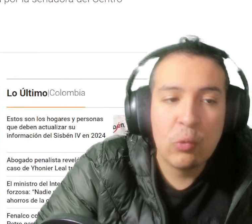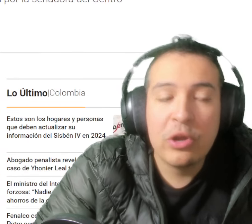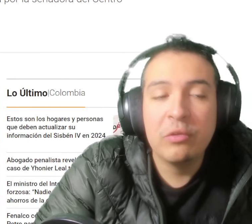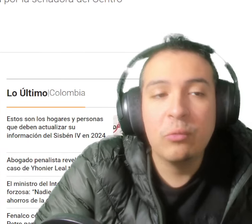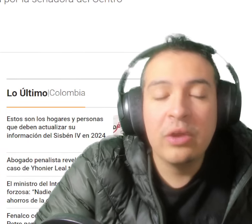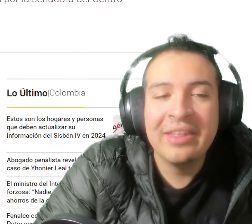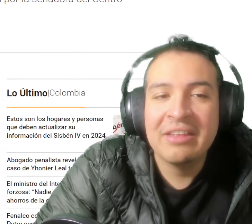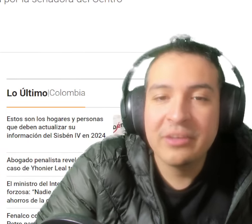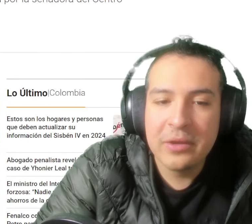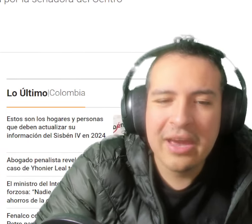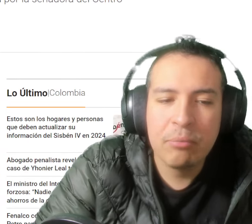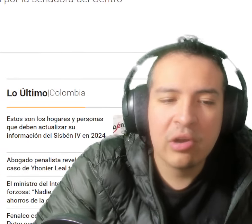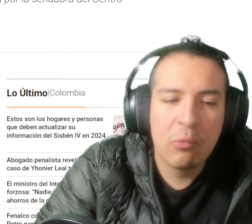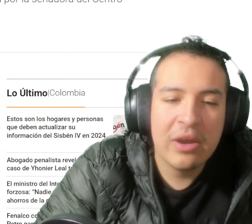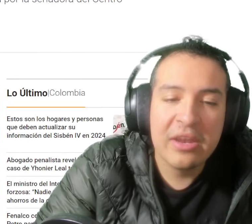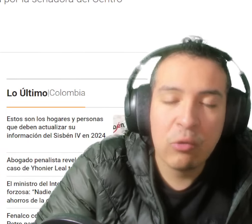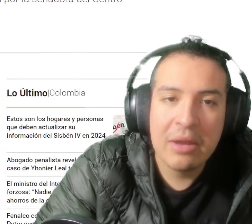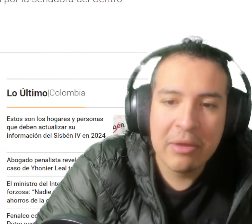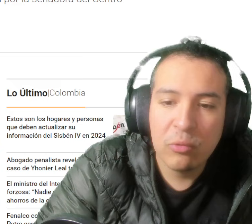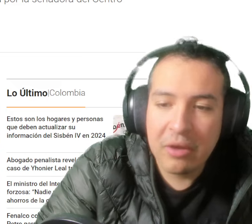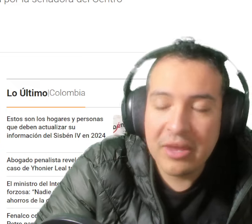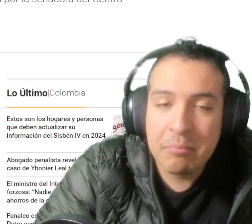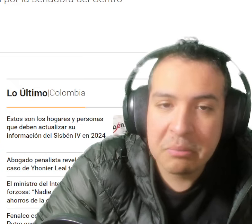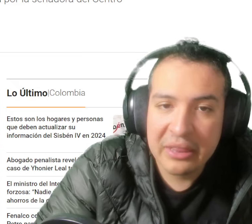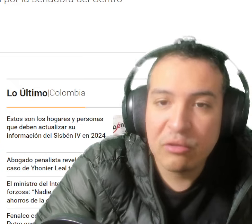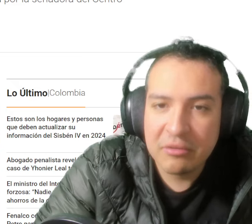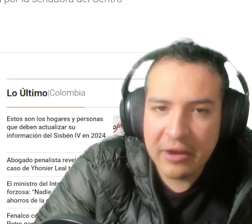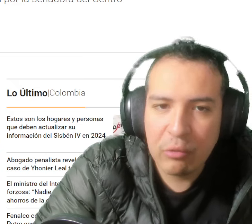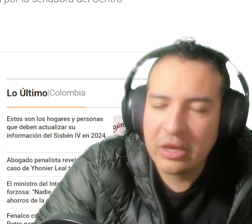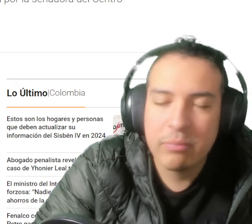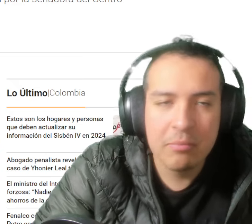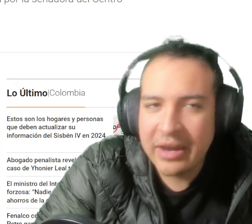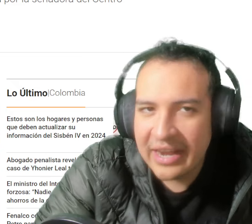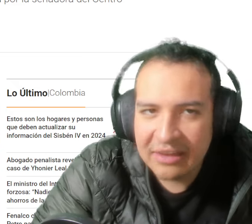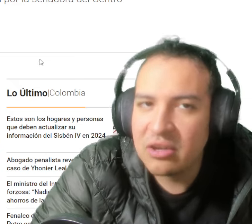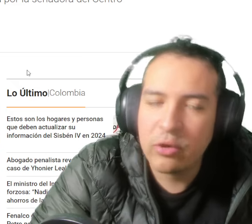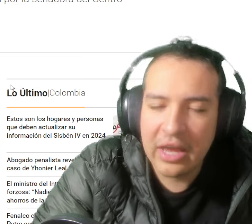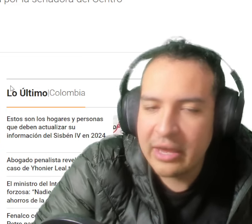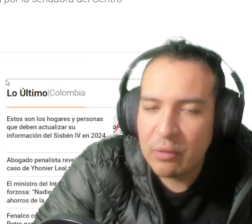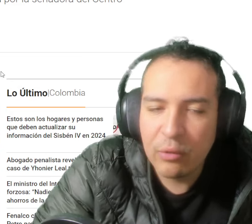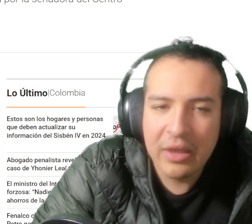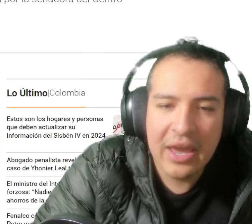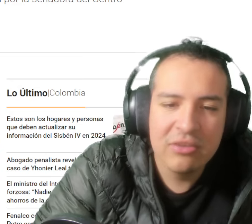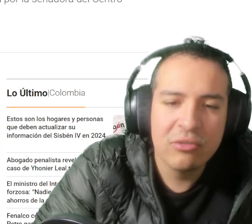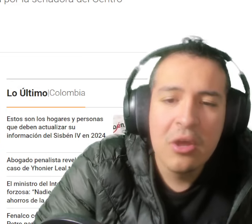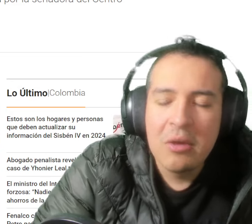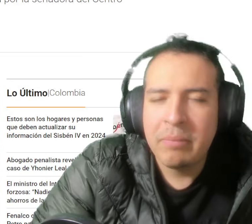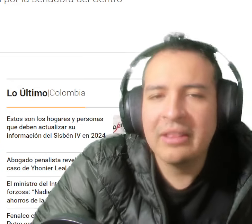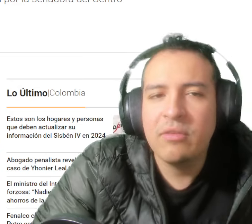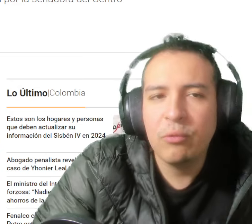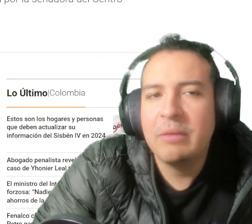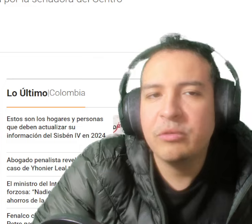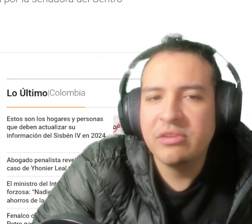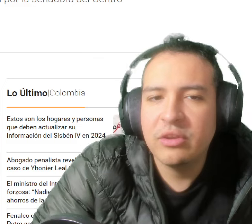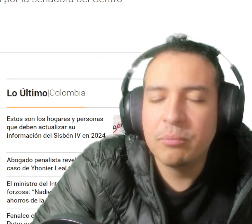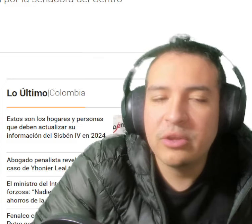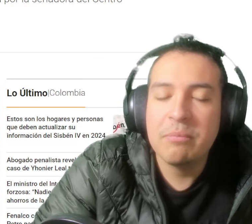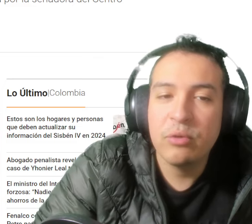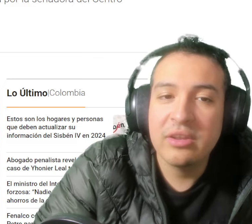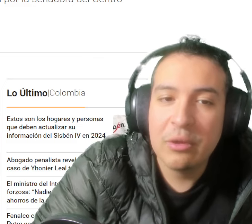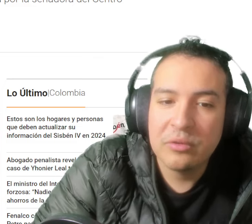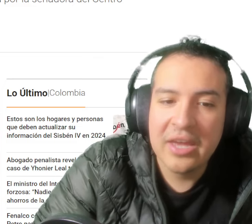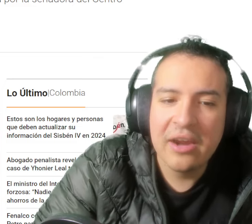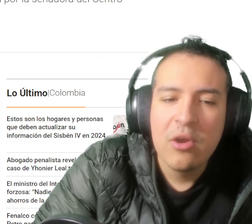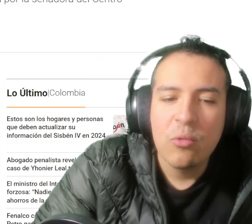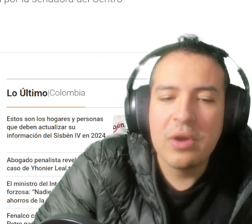maduro una una de las teorías por las cuales Nicolás Maduro habría perpetrado este fraude que por más que nadie se lo crea igual lo hubiera hecho para tener una posición de poder